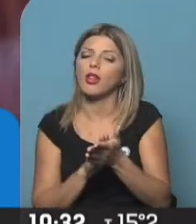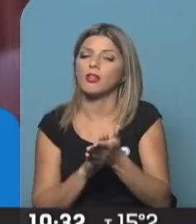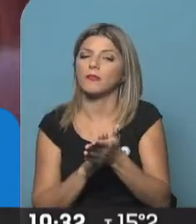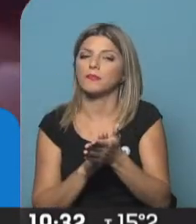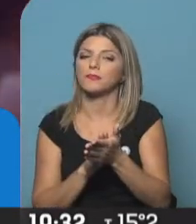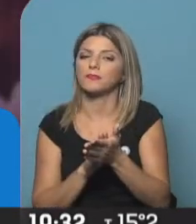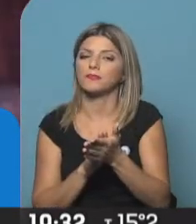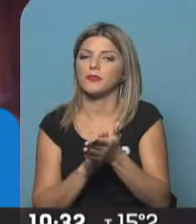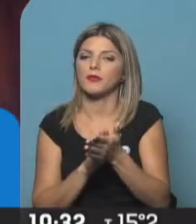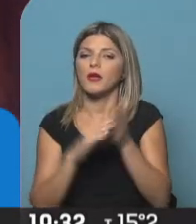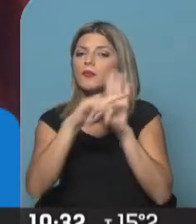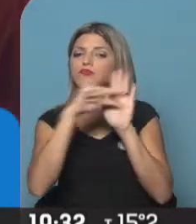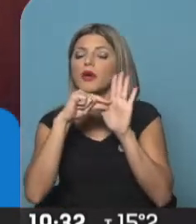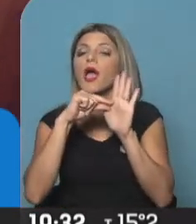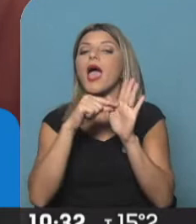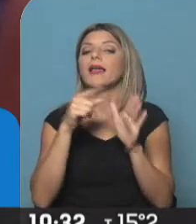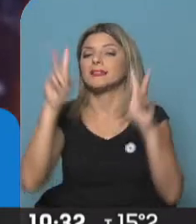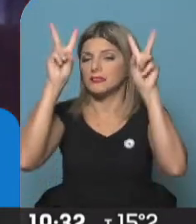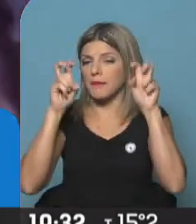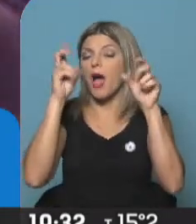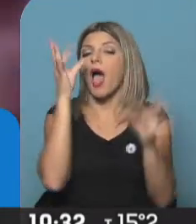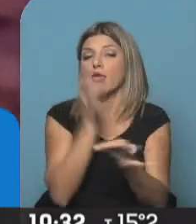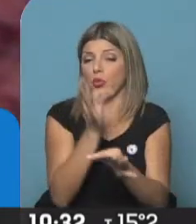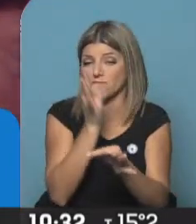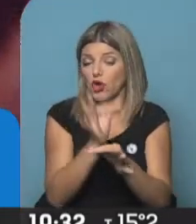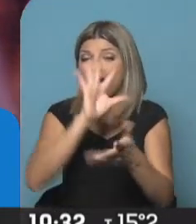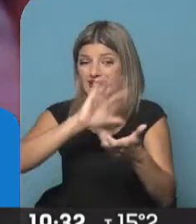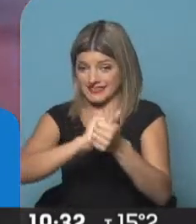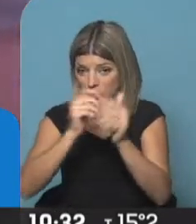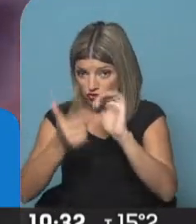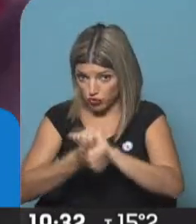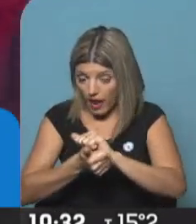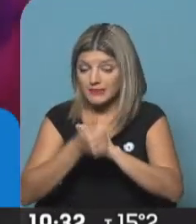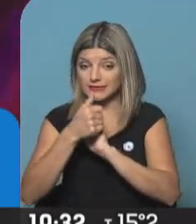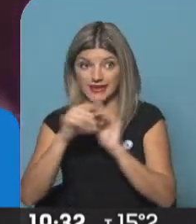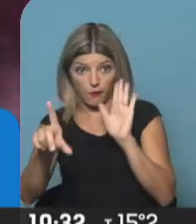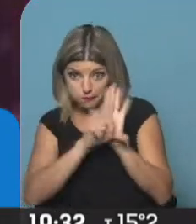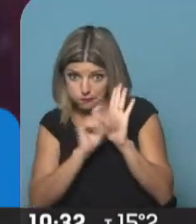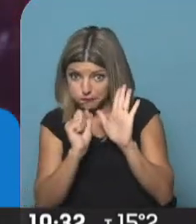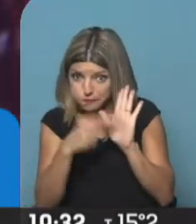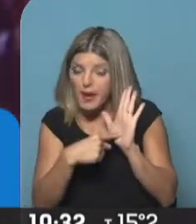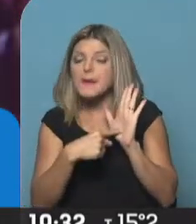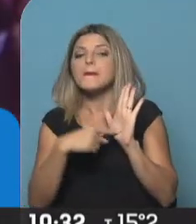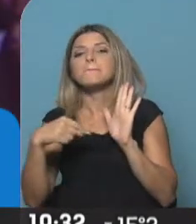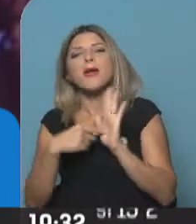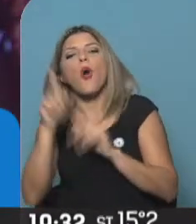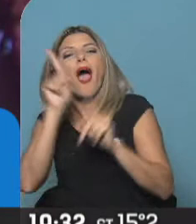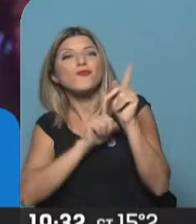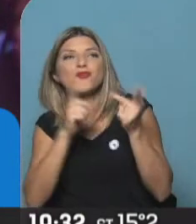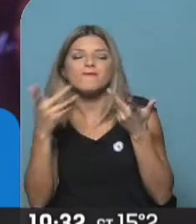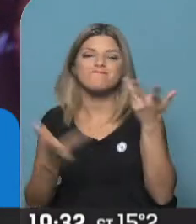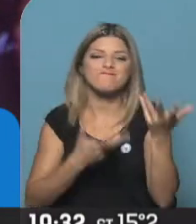abordar lo que es la educación sexual en las escuelas que si bien existe la ley hace un tiempo tenía algunas deficiencias en